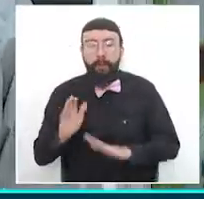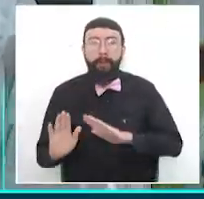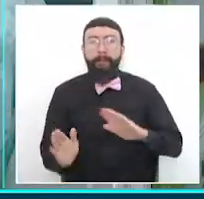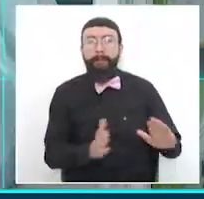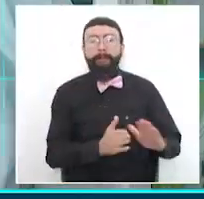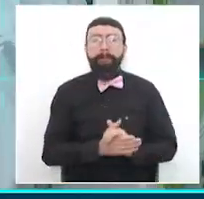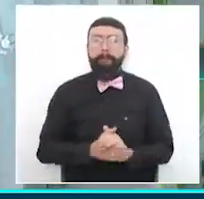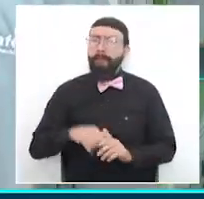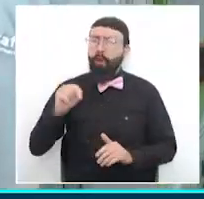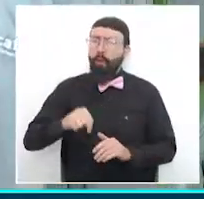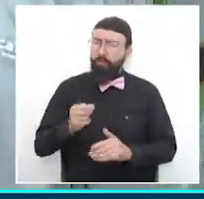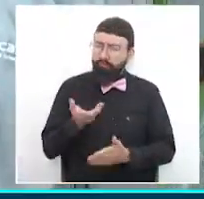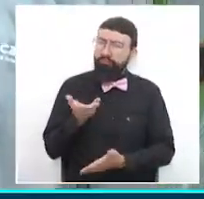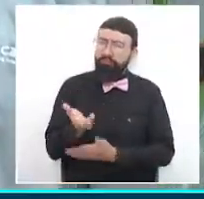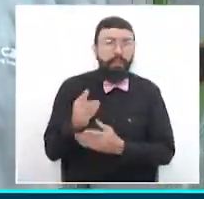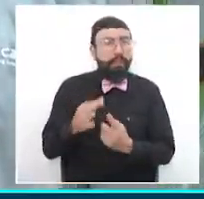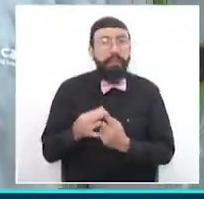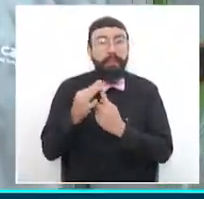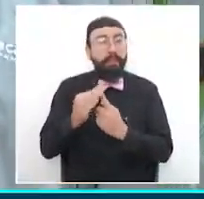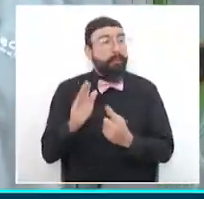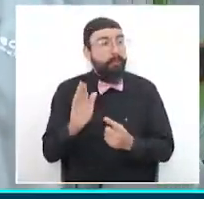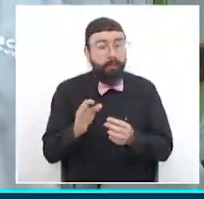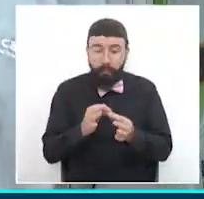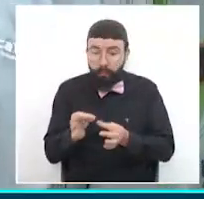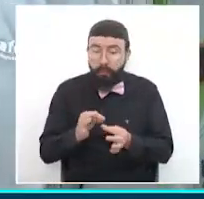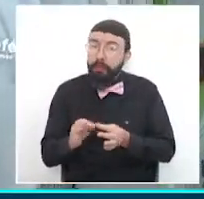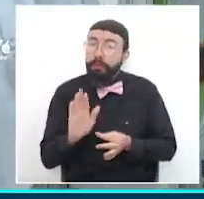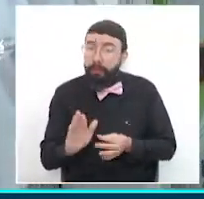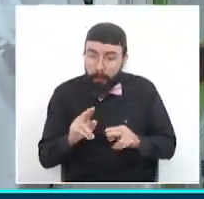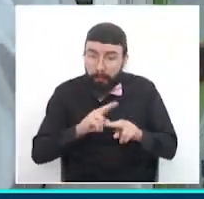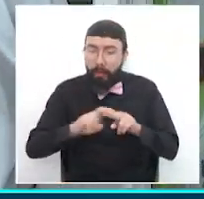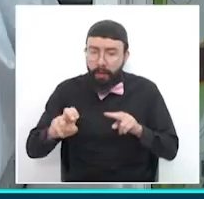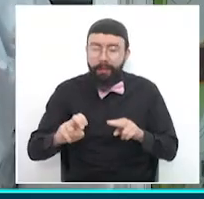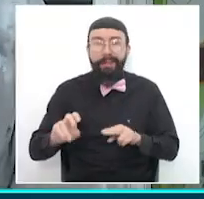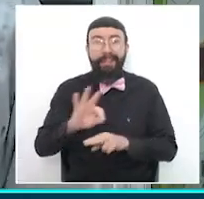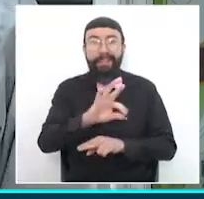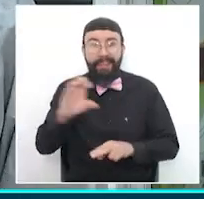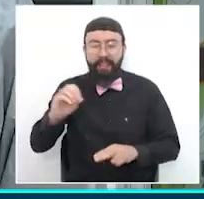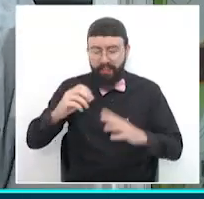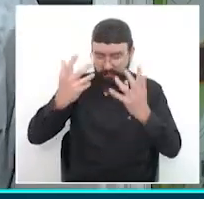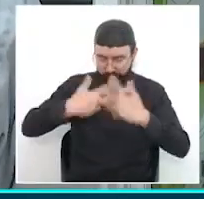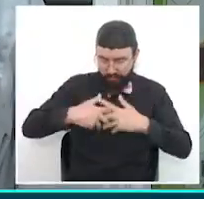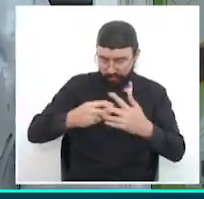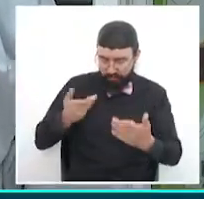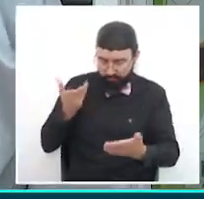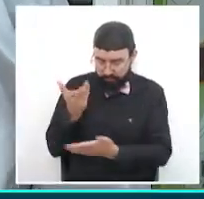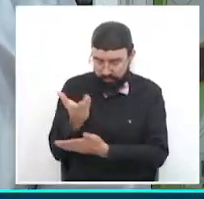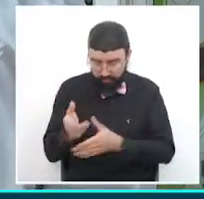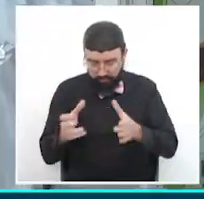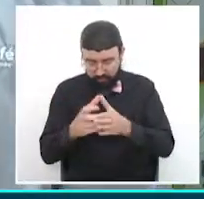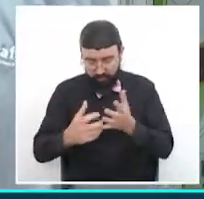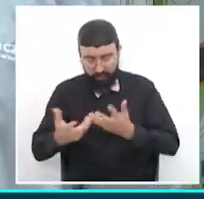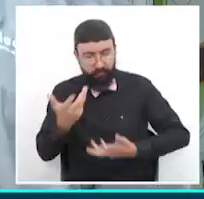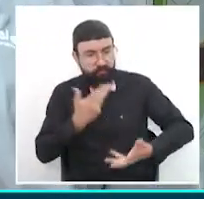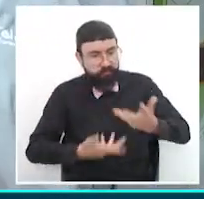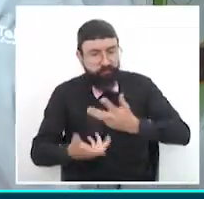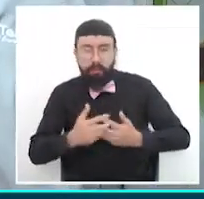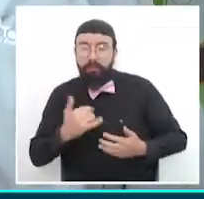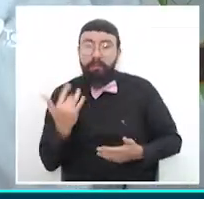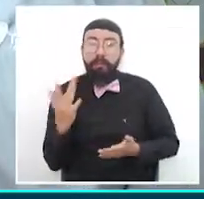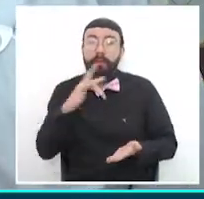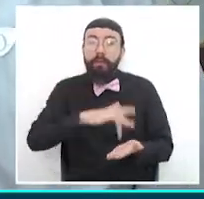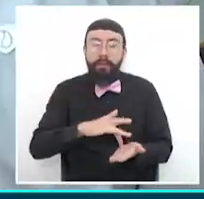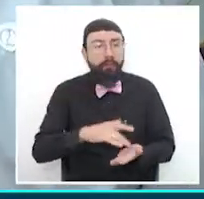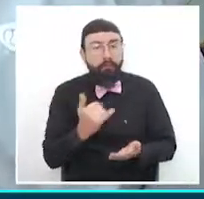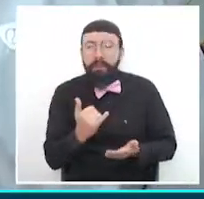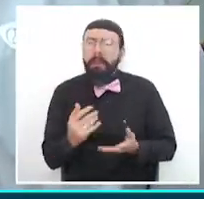Hoy se lanzó una campaña muy especial en la ciudad de Manizales, donde más de 30 empresas le están apostando al crecimiento en medio de la pandemia. La ampliación de esta información